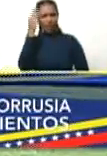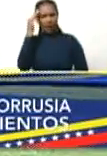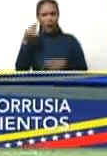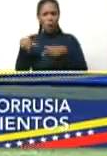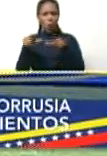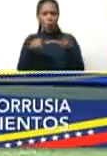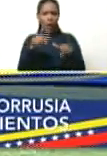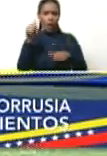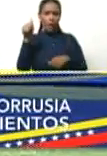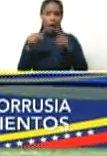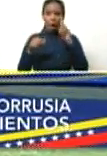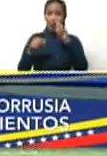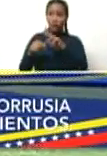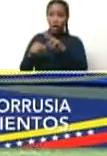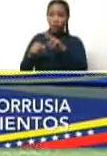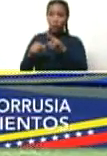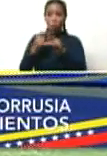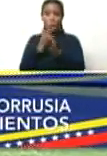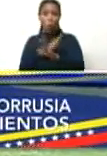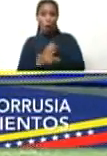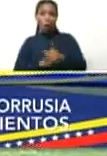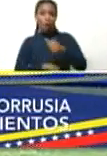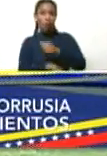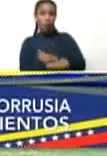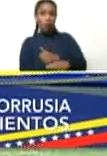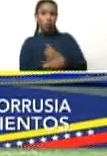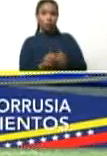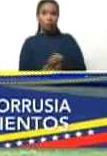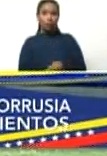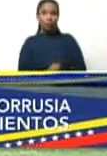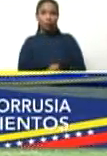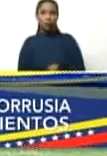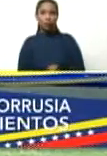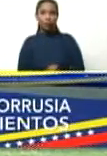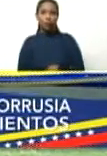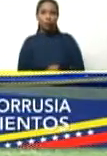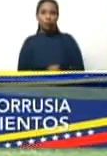de Londres viendo juegos de fútbol, ¿eh? En los pubs.